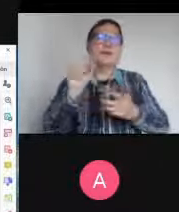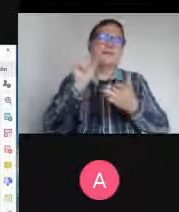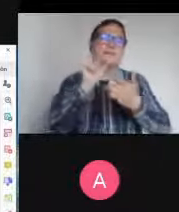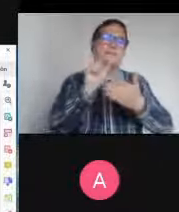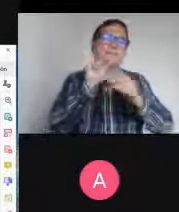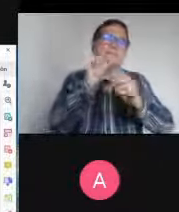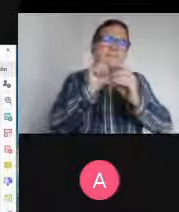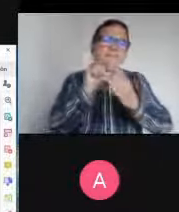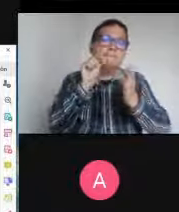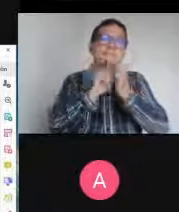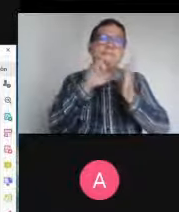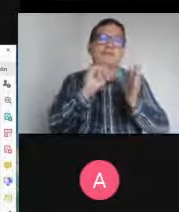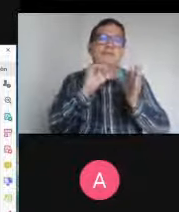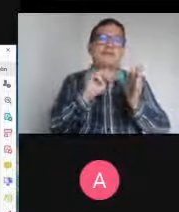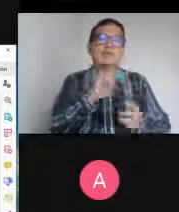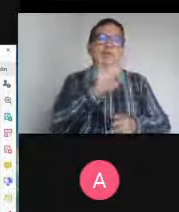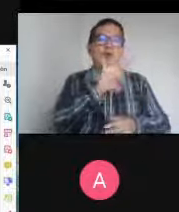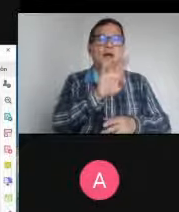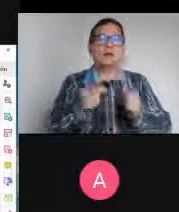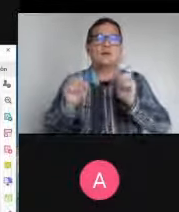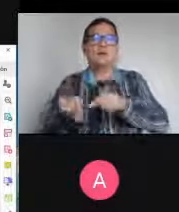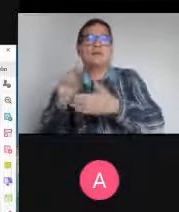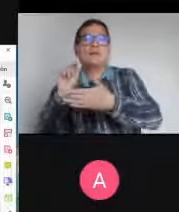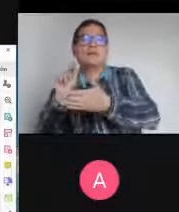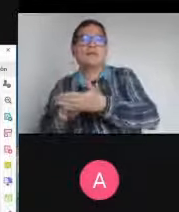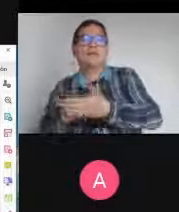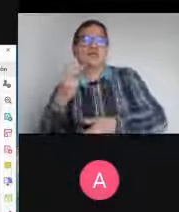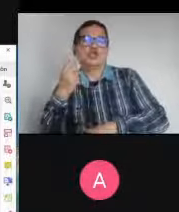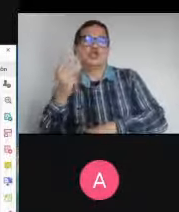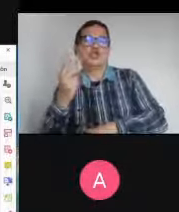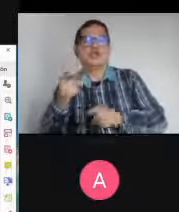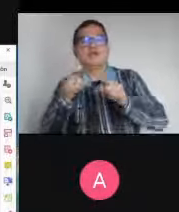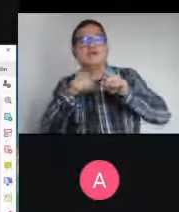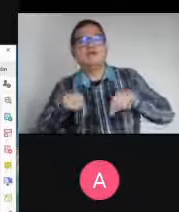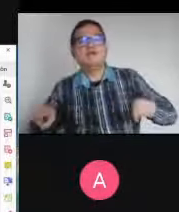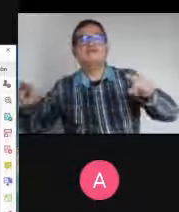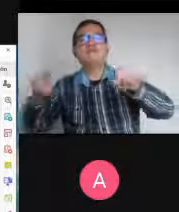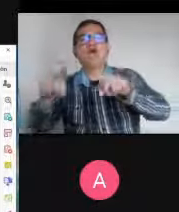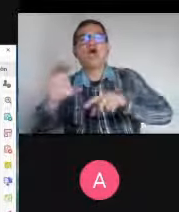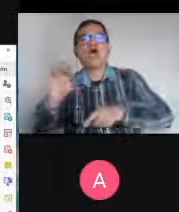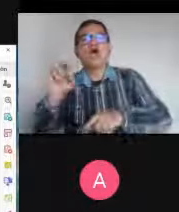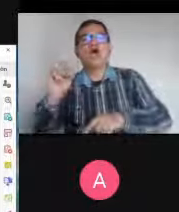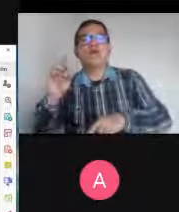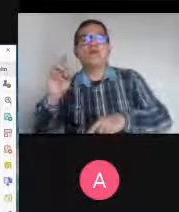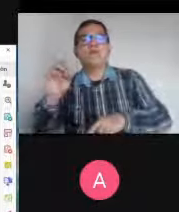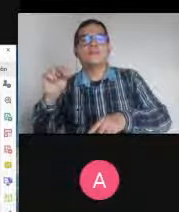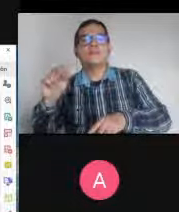pin 2, que van a ir a un condensador. Ese condensador es un condensador electrolítico.